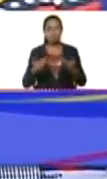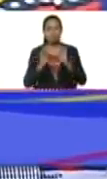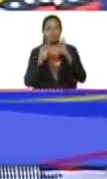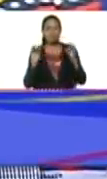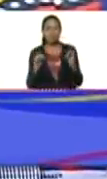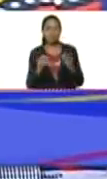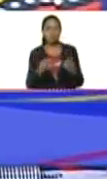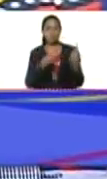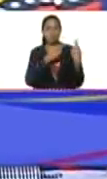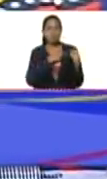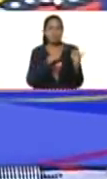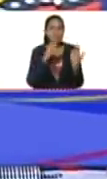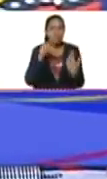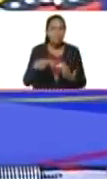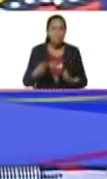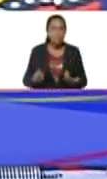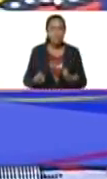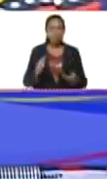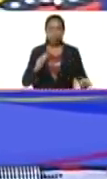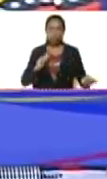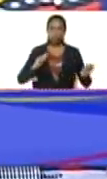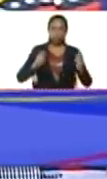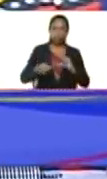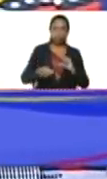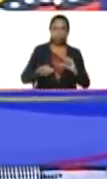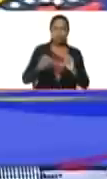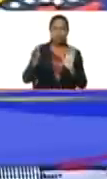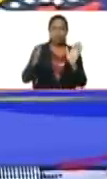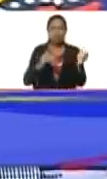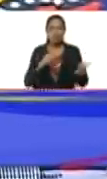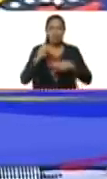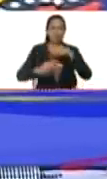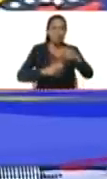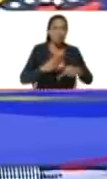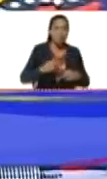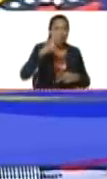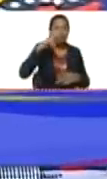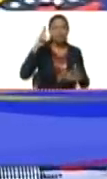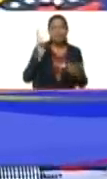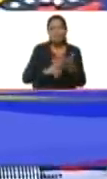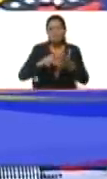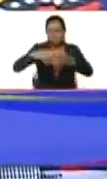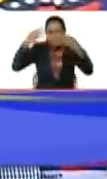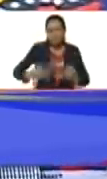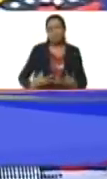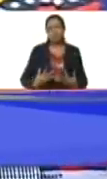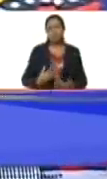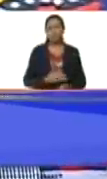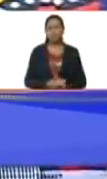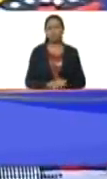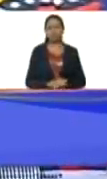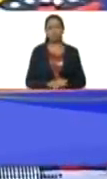tareas, que se conviertan en CLAP productivos de verdad, verdad, verdad, verdad, verdadita.